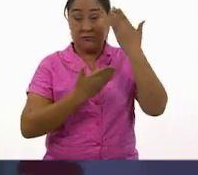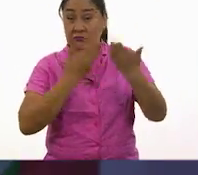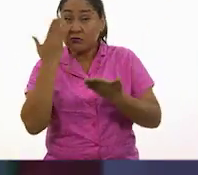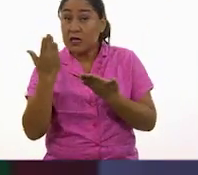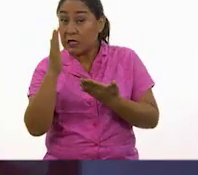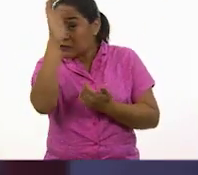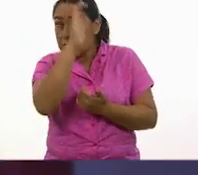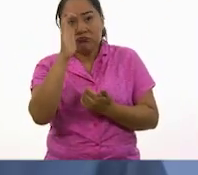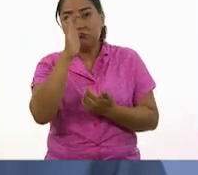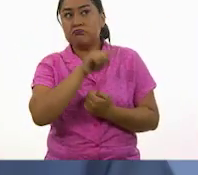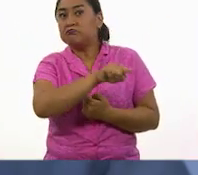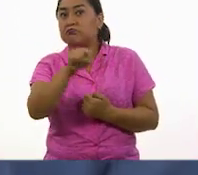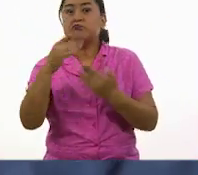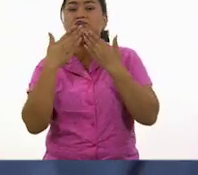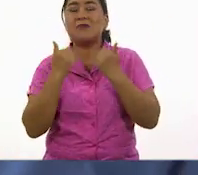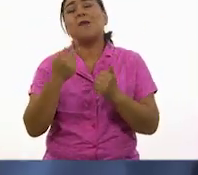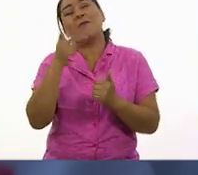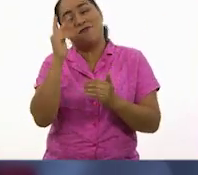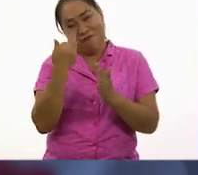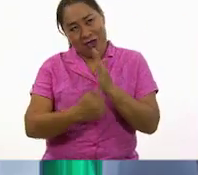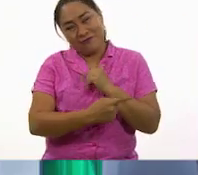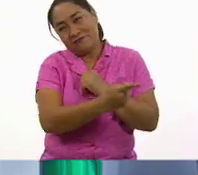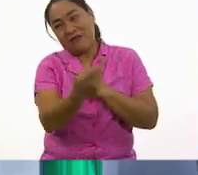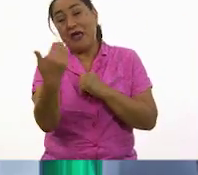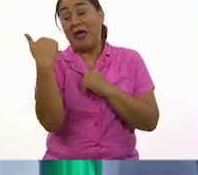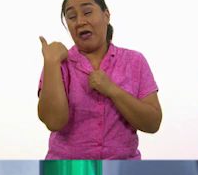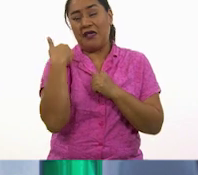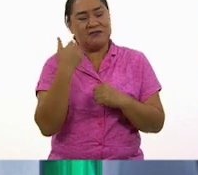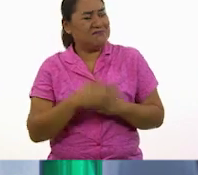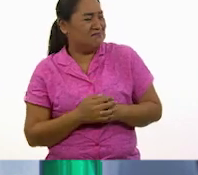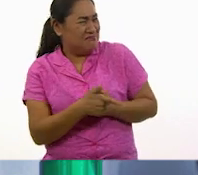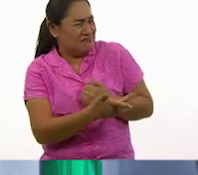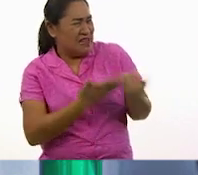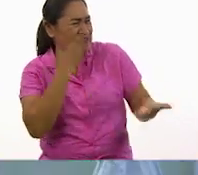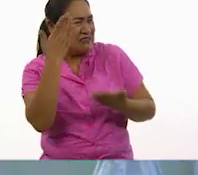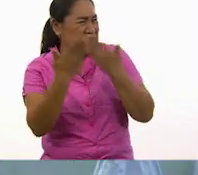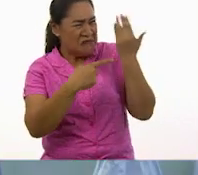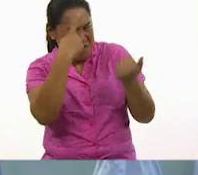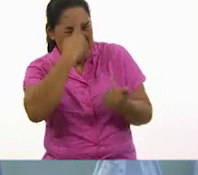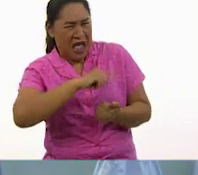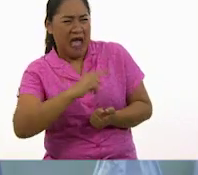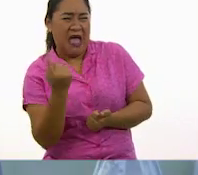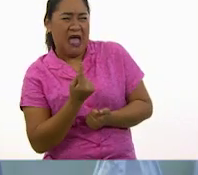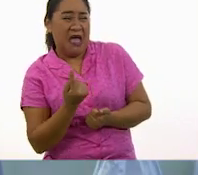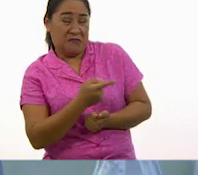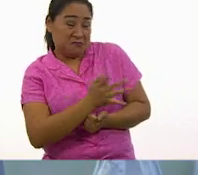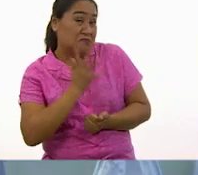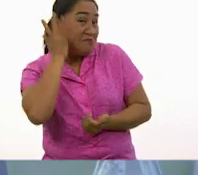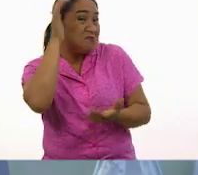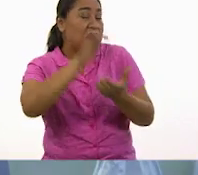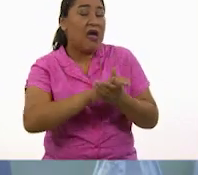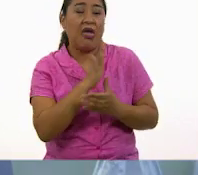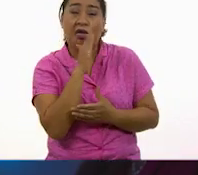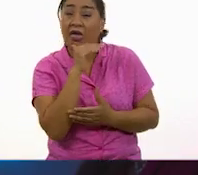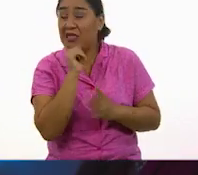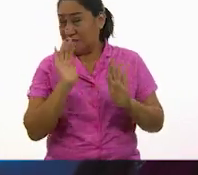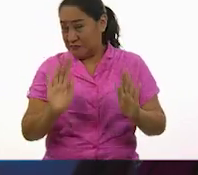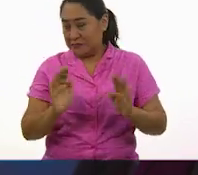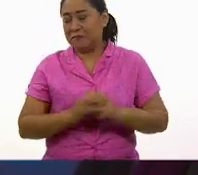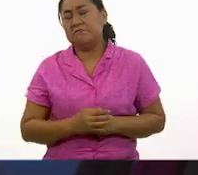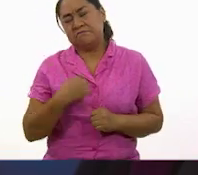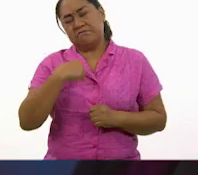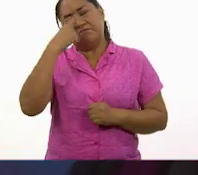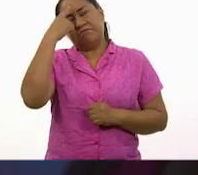alguna ciencia y nunca faltó el familiar que me dijera, ¿por qué estudias eso? Nadie se va a querer casar contigo.